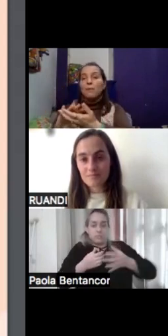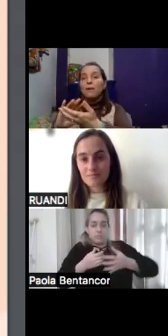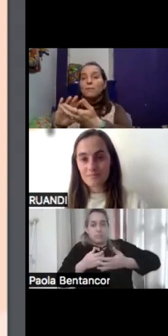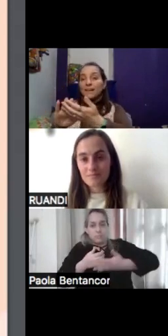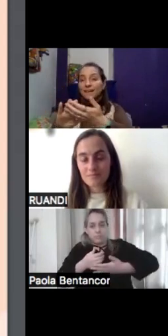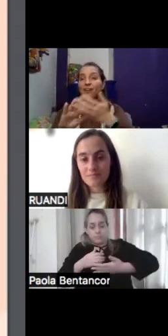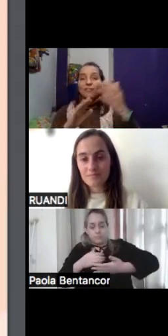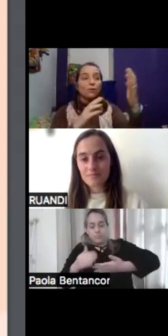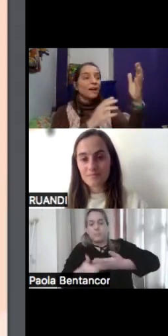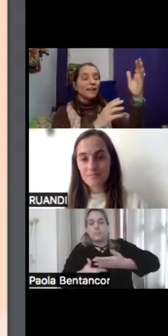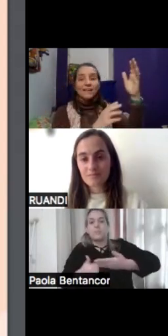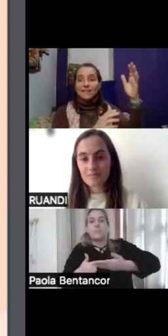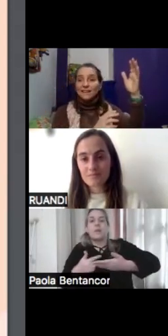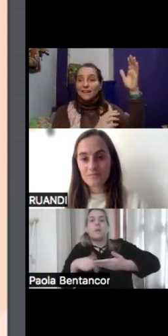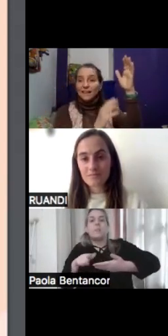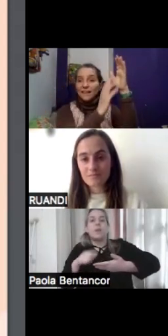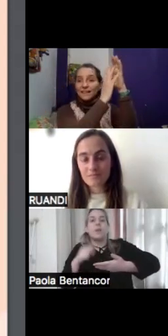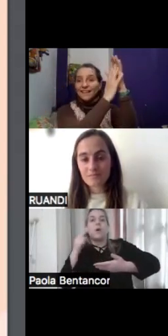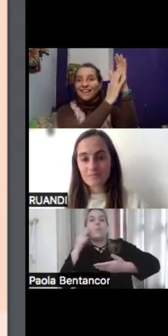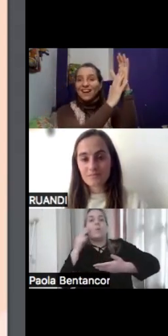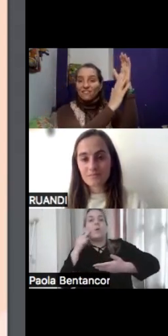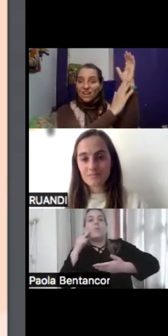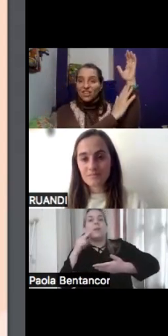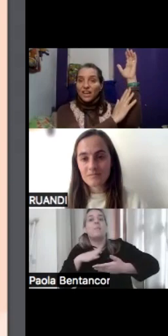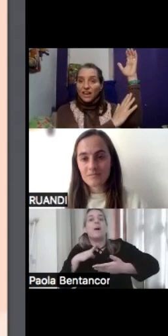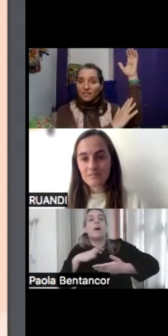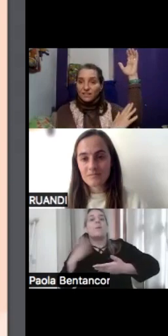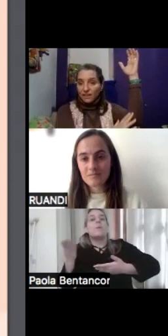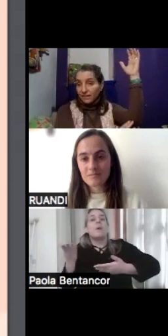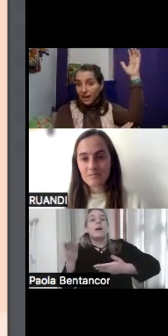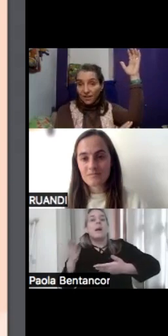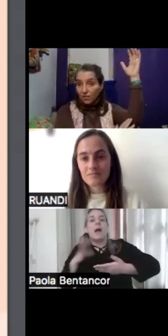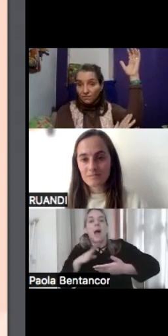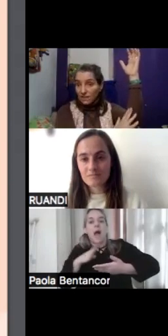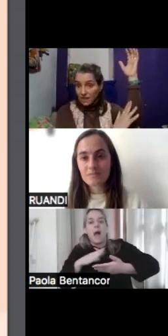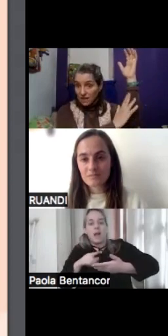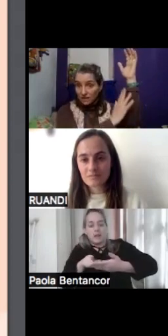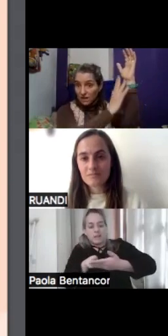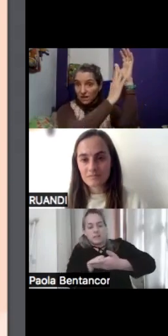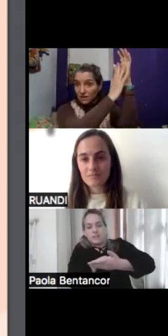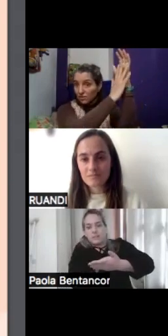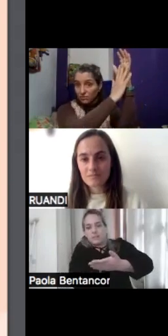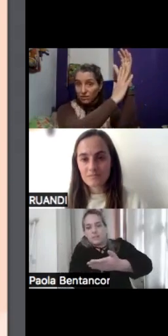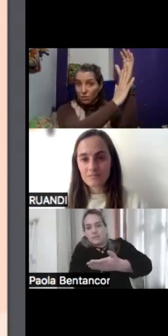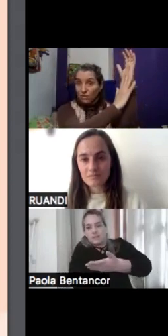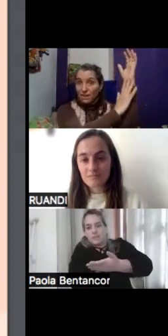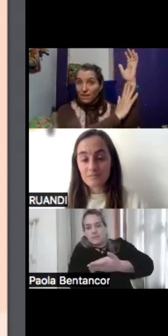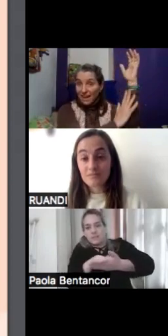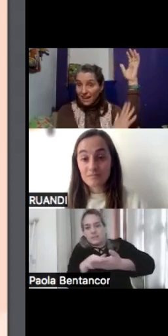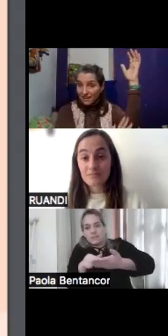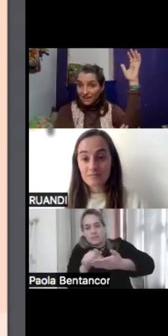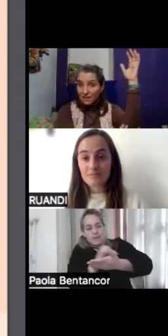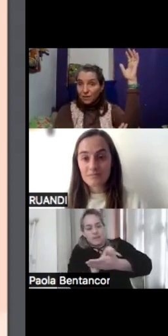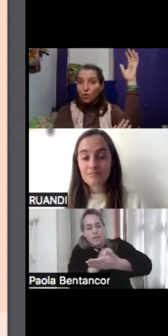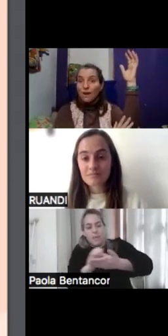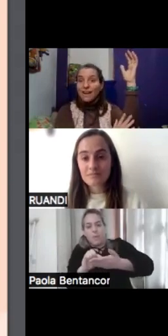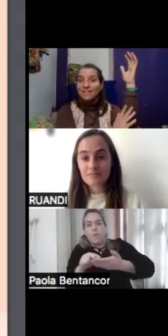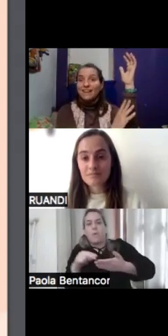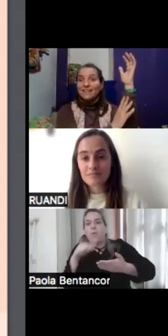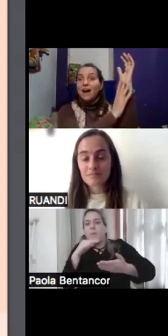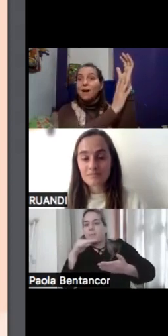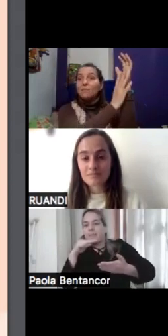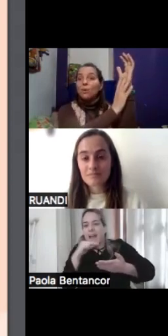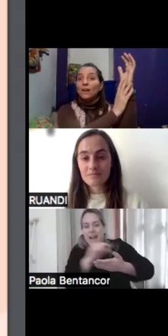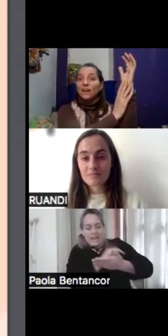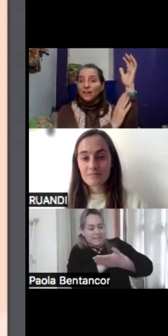bebé. El problema era que la férula que ella tenía ballenas de este lado, ballenas de metal,